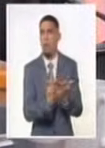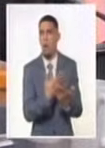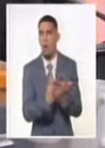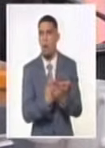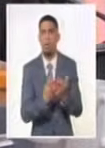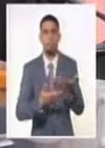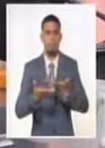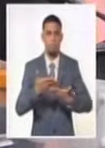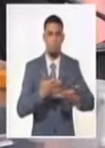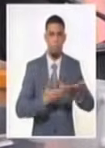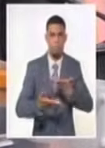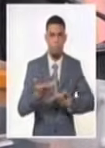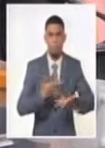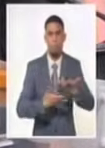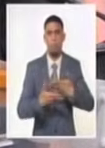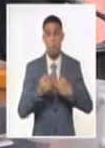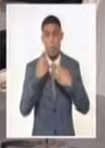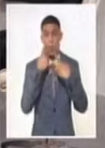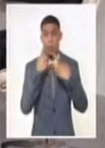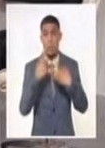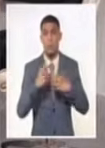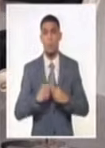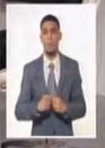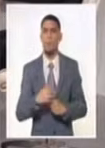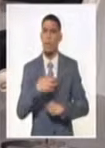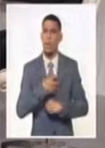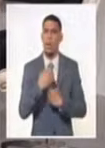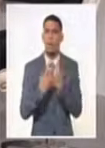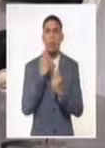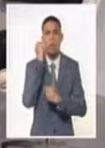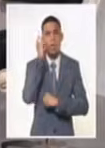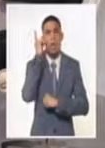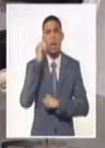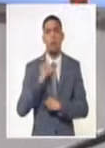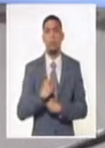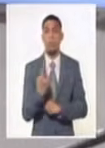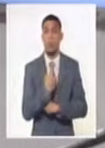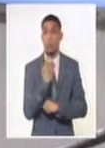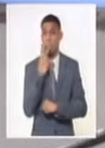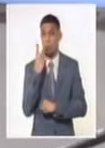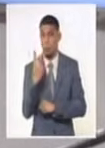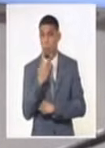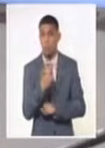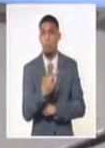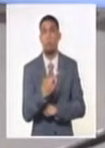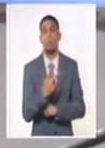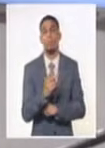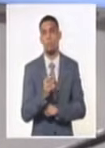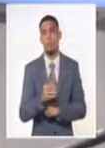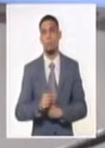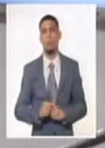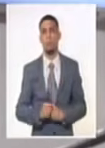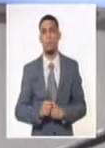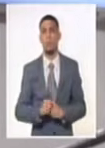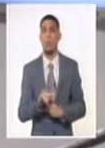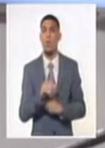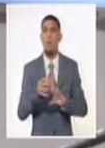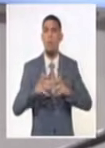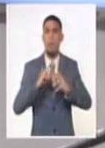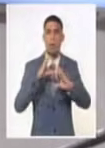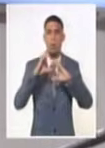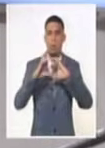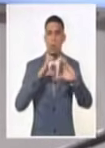como maestros. Exacto, sugieren cosas y entonces también queremos atender mucho eso y hemos tratado de que los mecanismos entonces de comunicación con ellos, que además son más